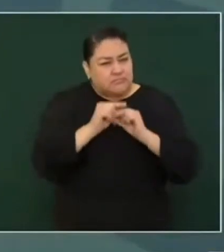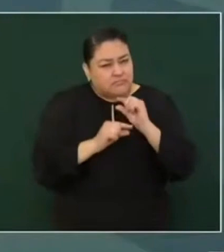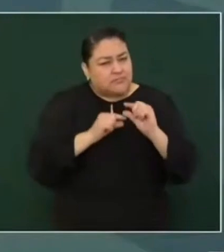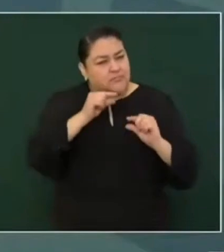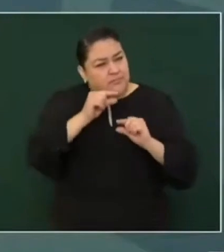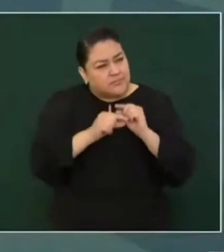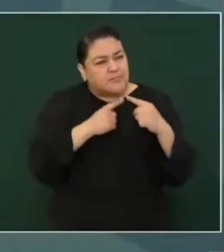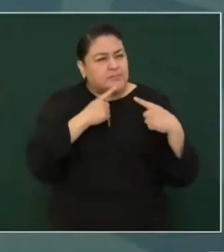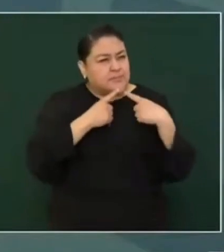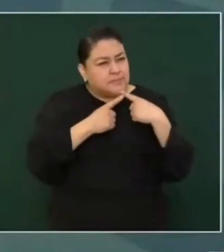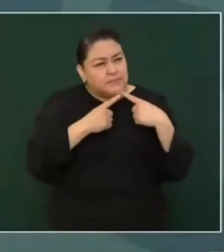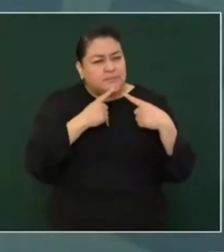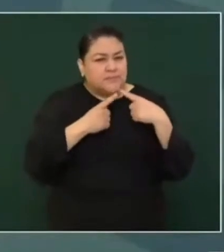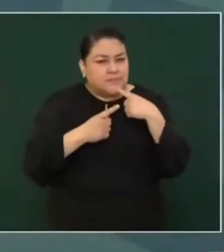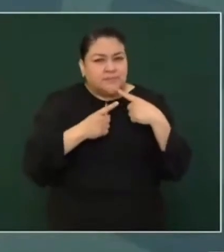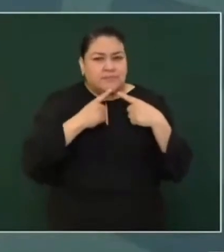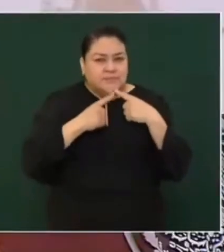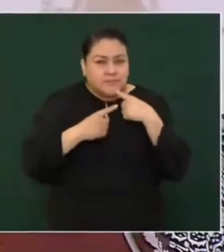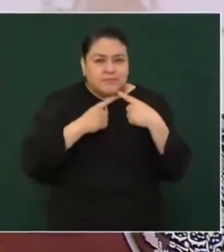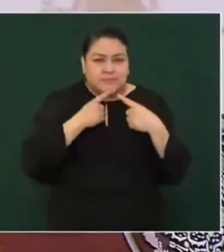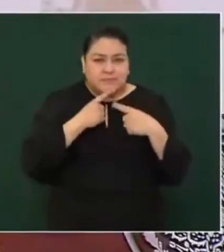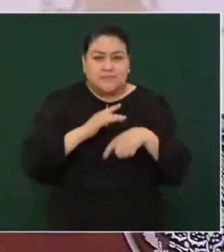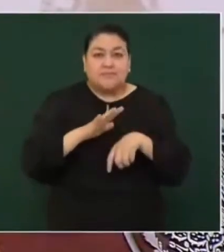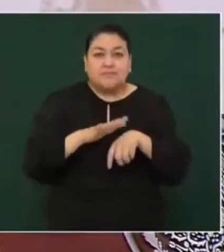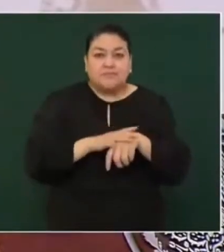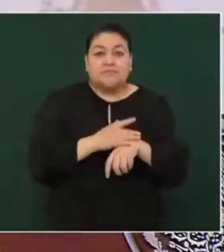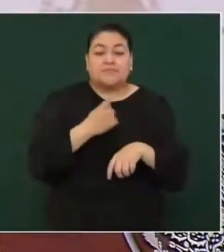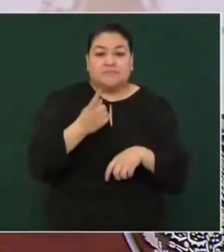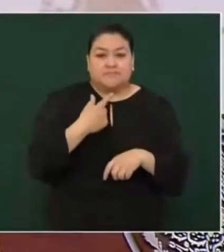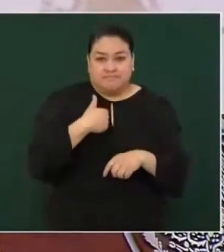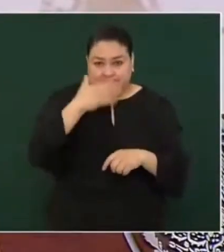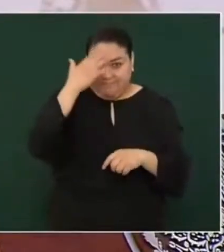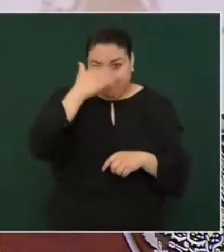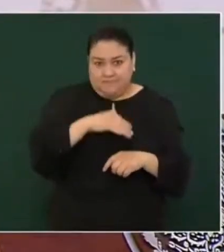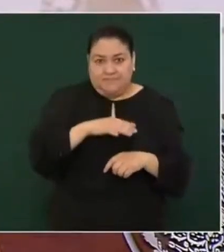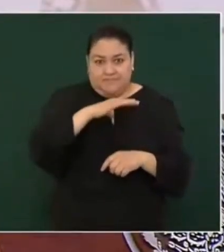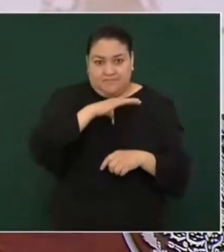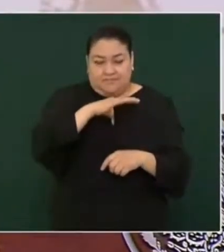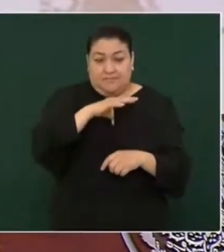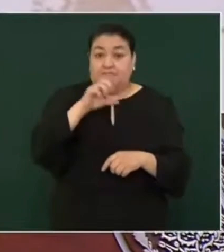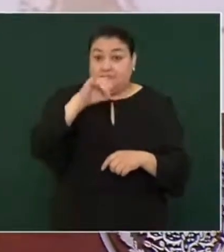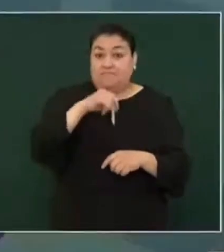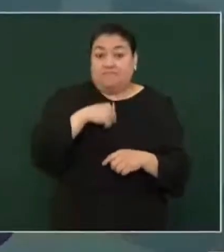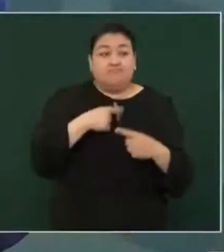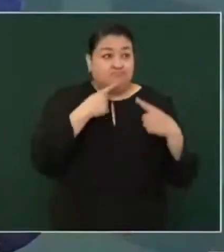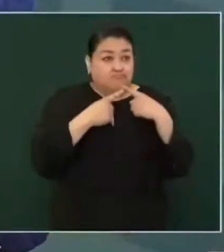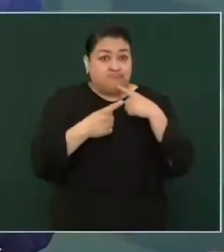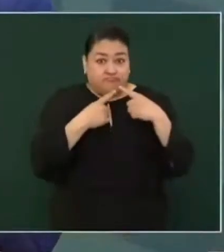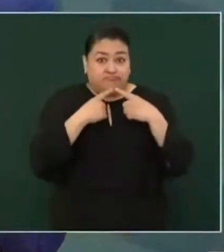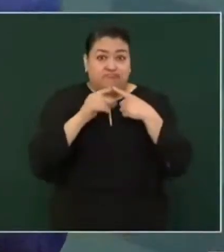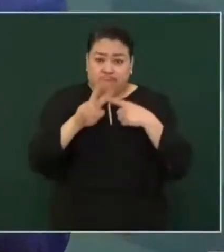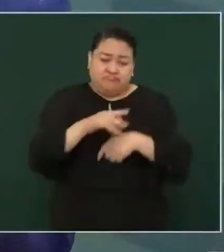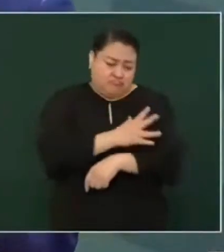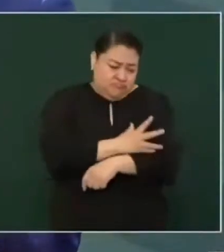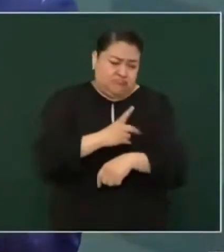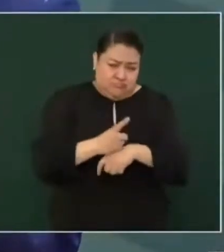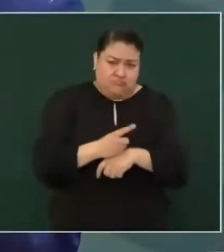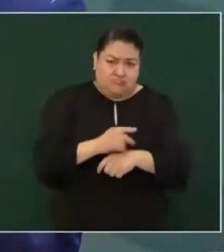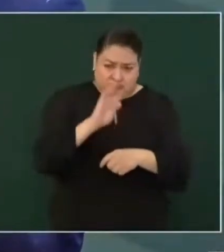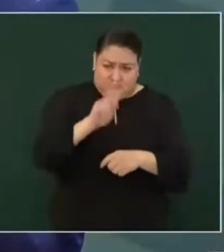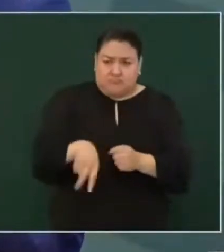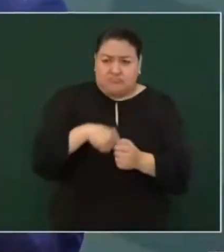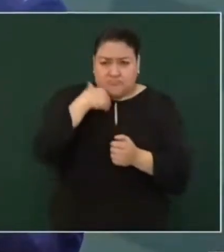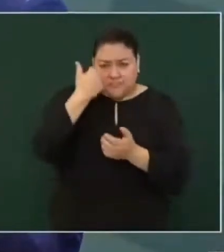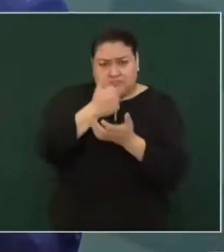mucho, porque hay una buena disposición y son muy sensibles los